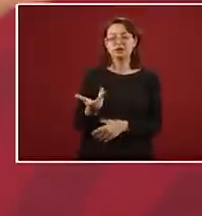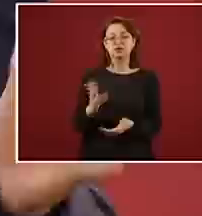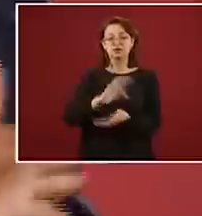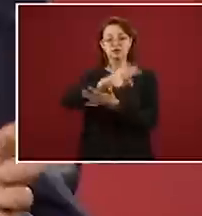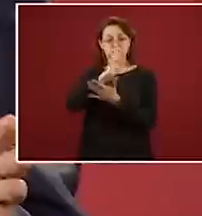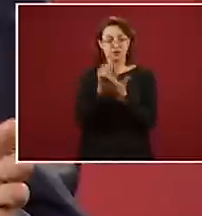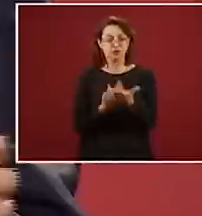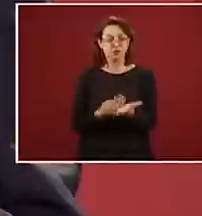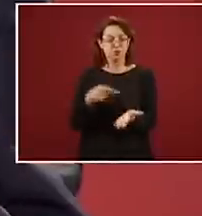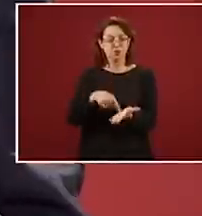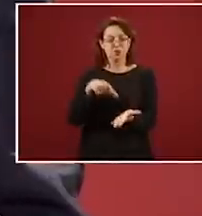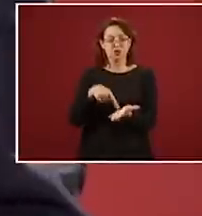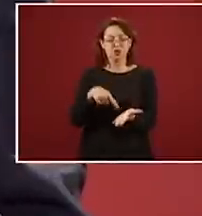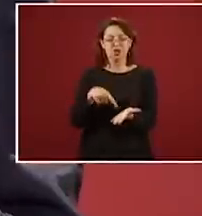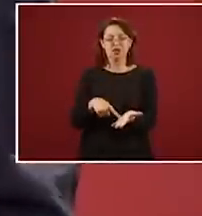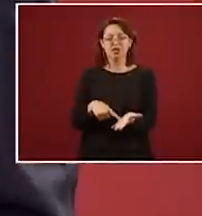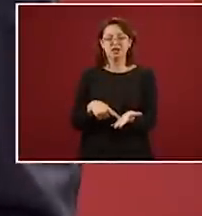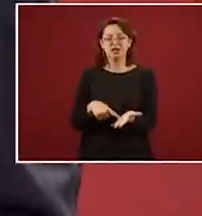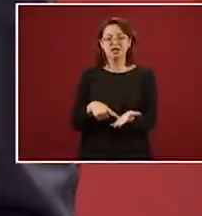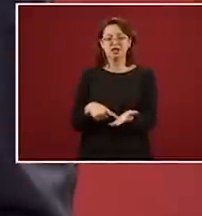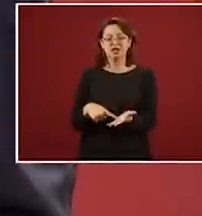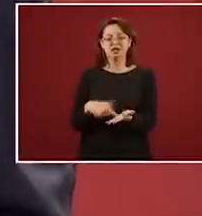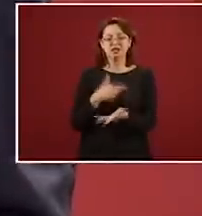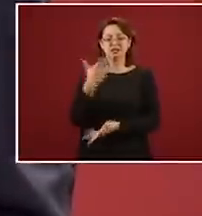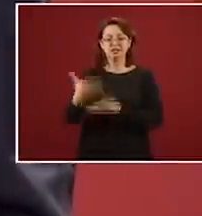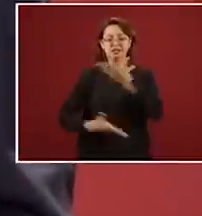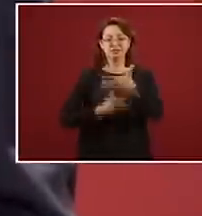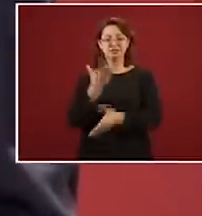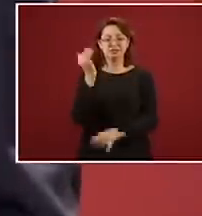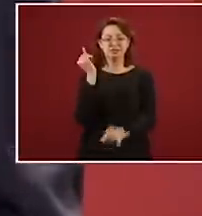factura por servicio de internet